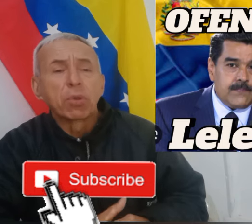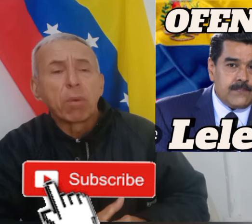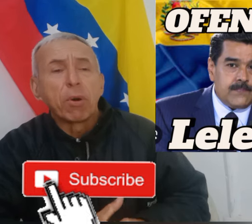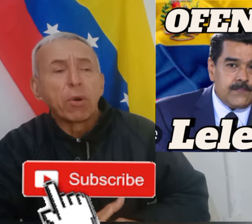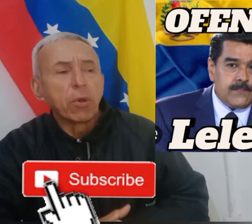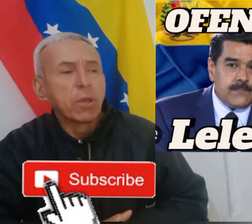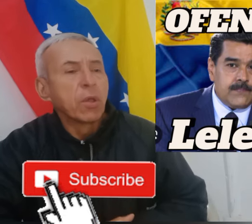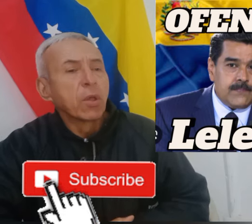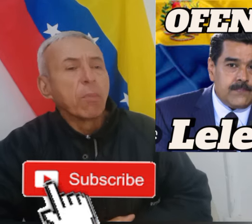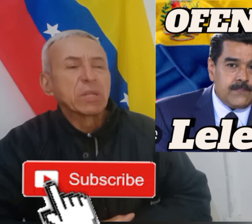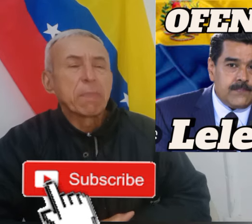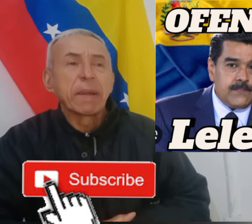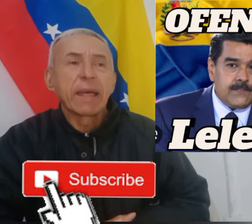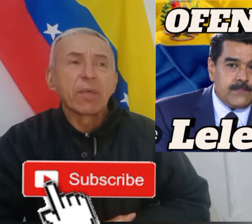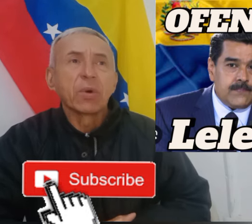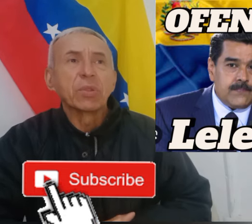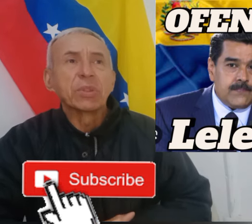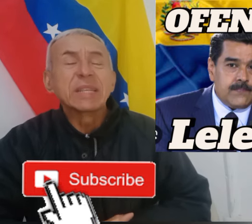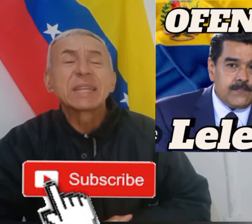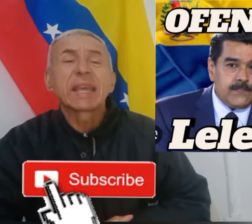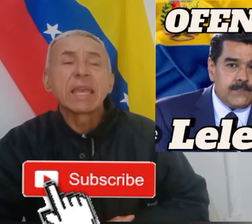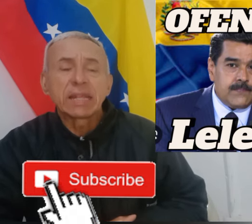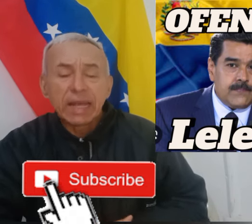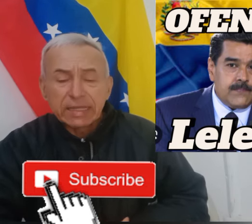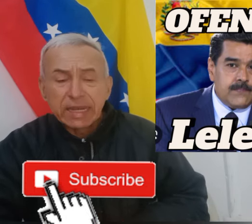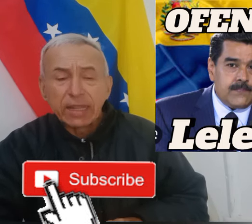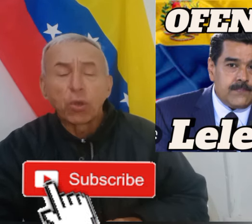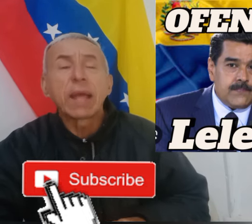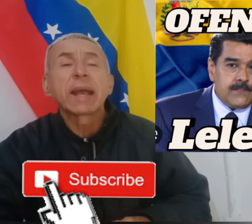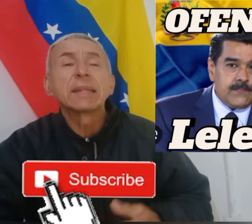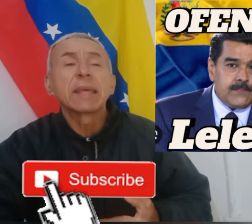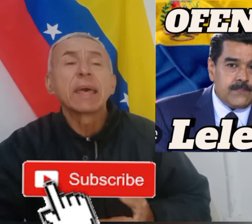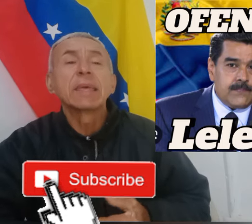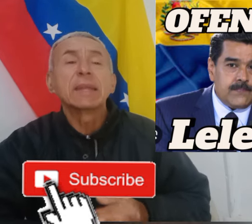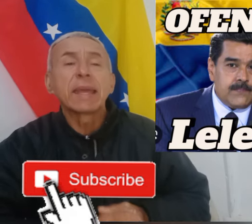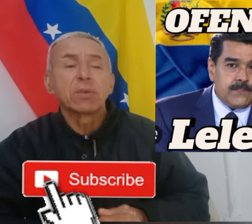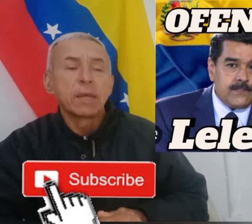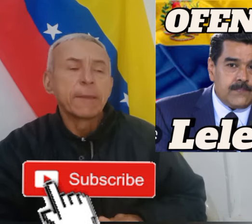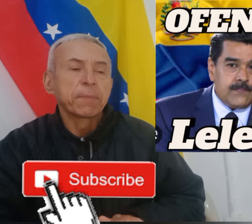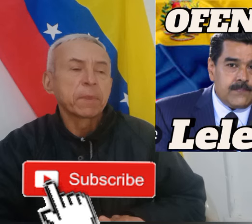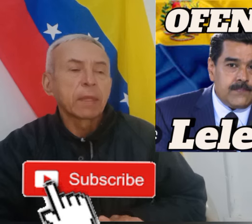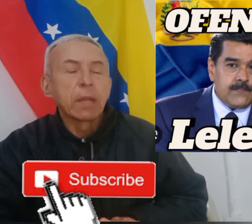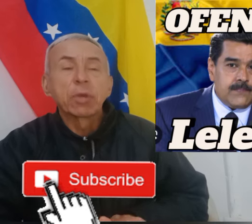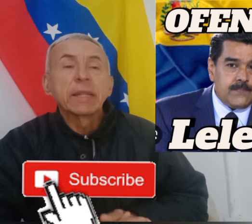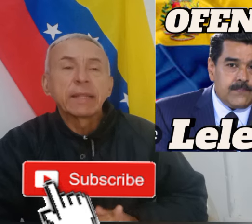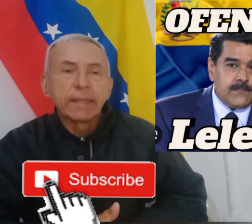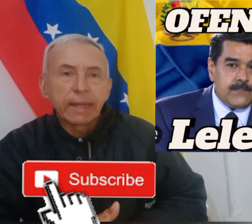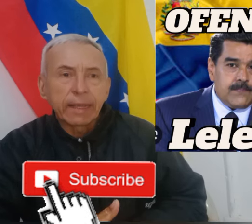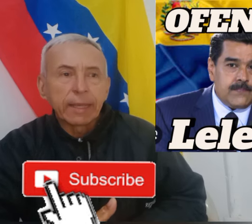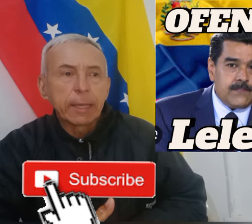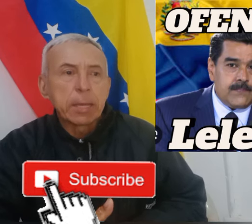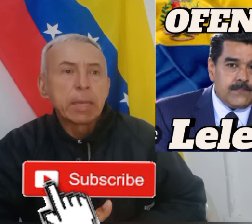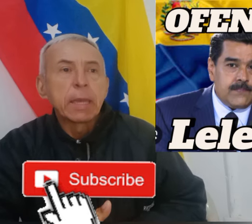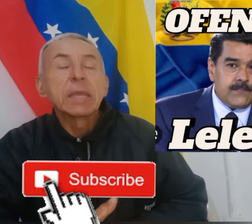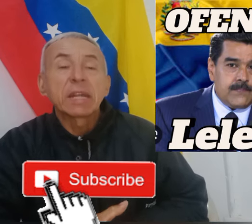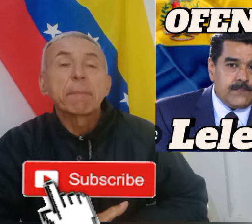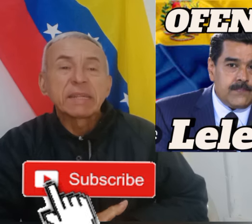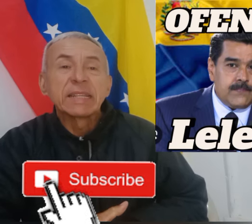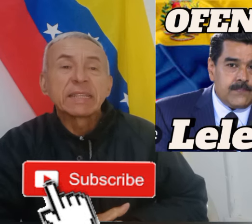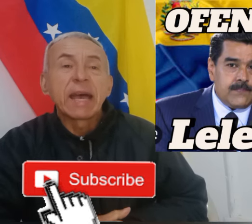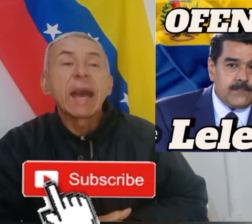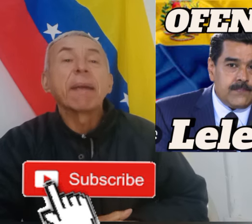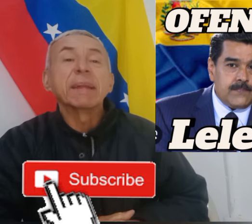Nicolás Maduro, como desesperado, dice que a ella le están cancelando gran cantidad de dinero. Él no quiere entender que